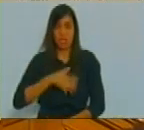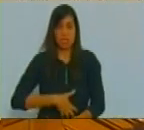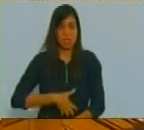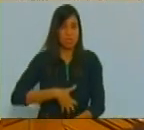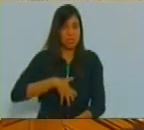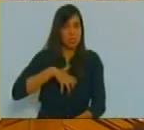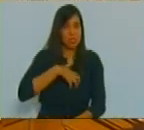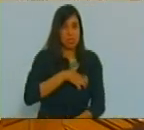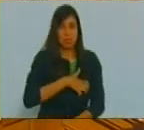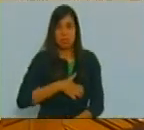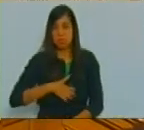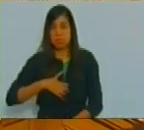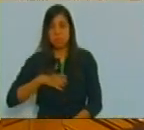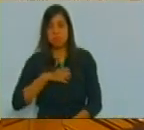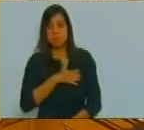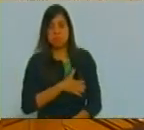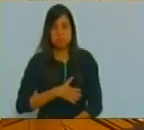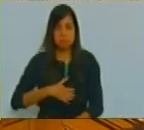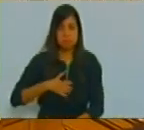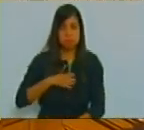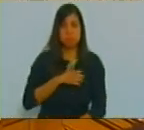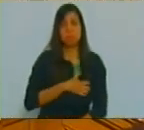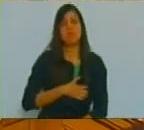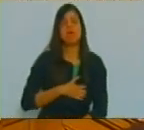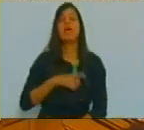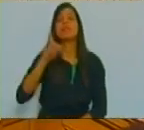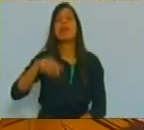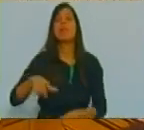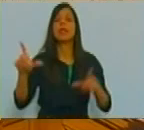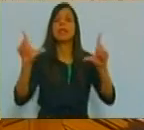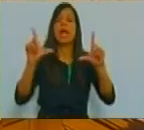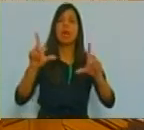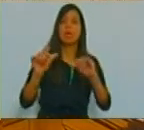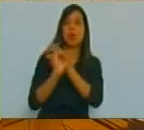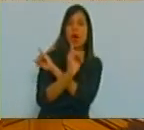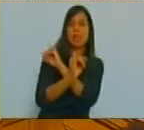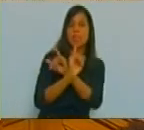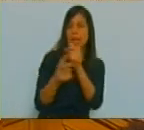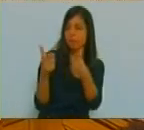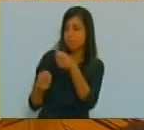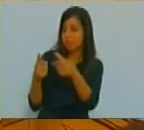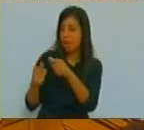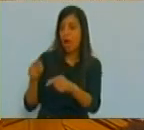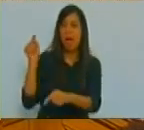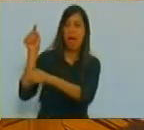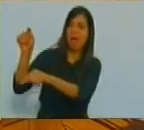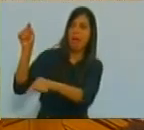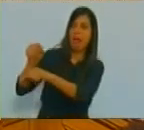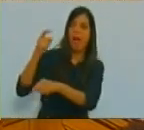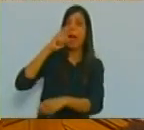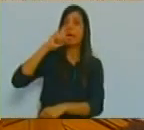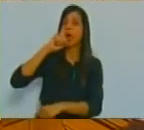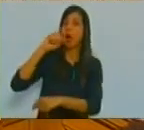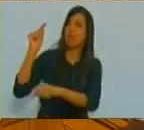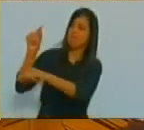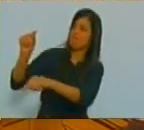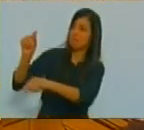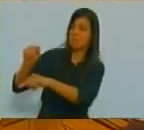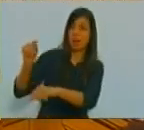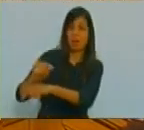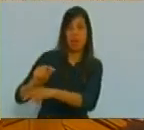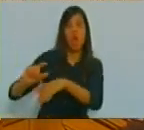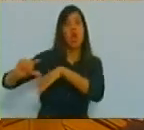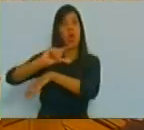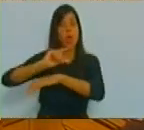acción va acompañada como una guerra de cuarta generación para entregarle la responsabilidad al gobierno entonces decir que el